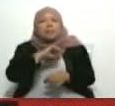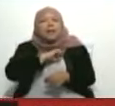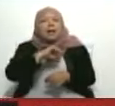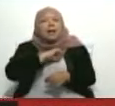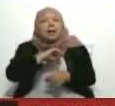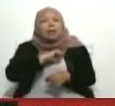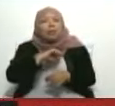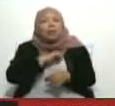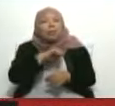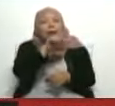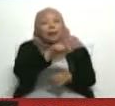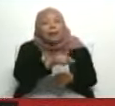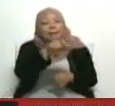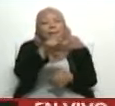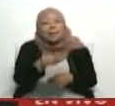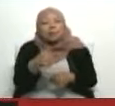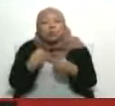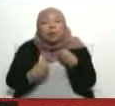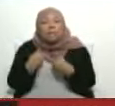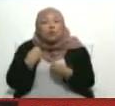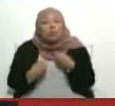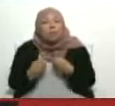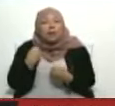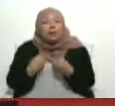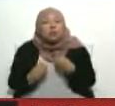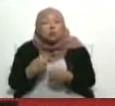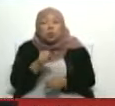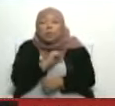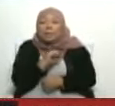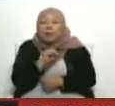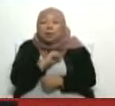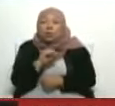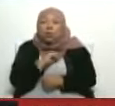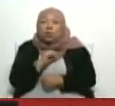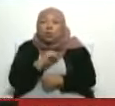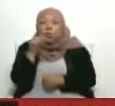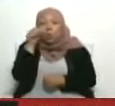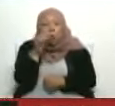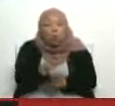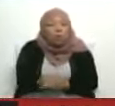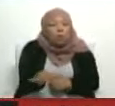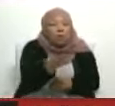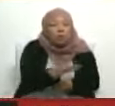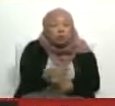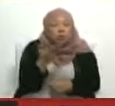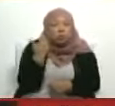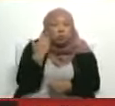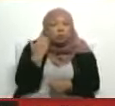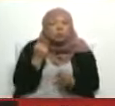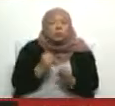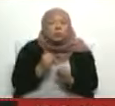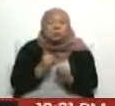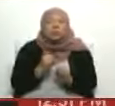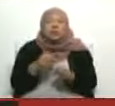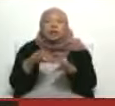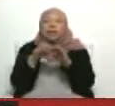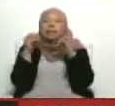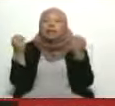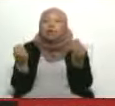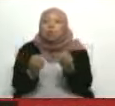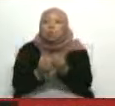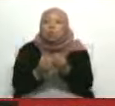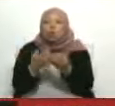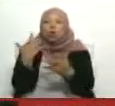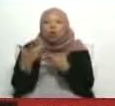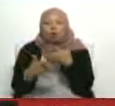zozobra, malestar, miedo en la población en general. Esta organización extranjera opera